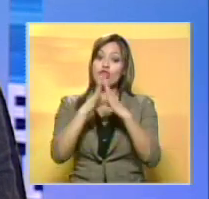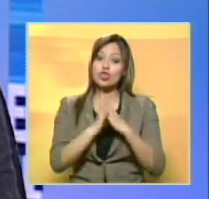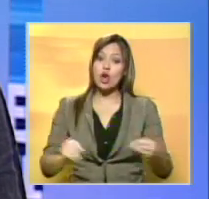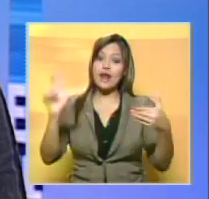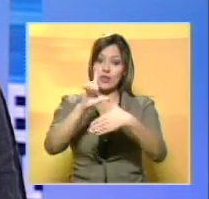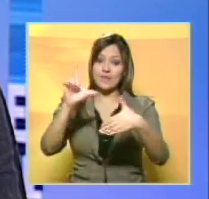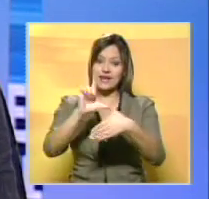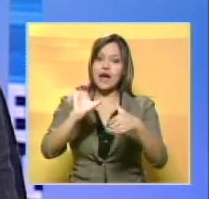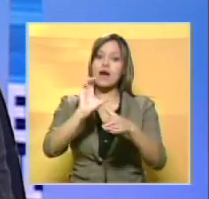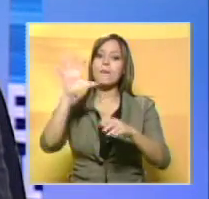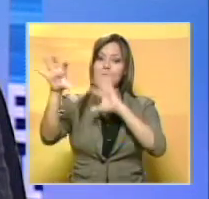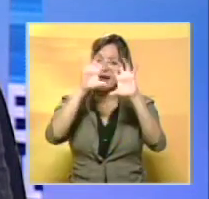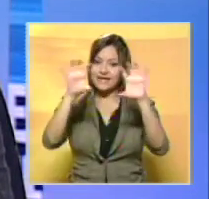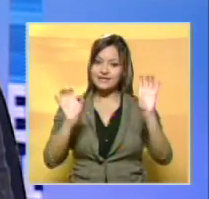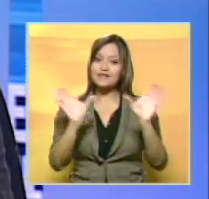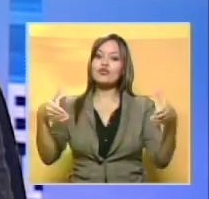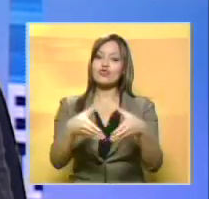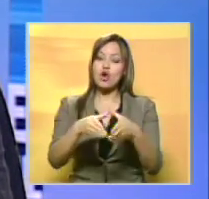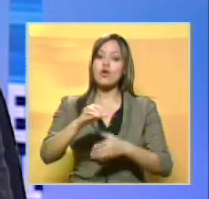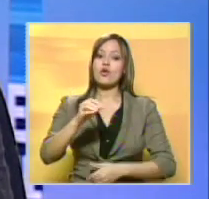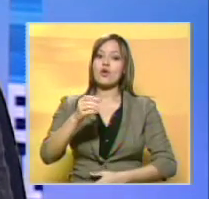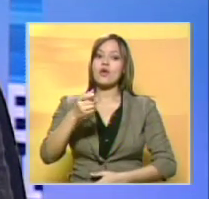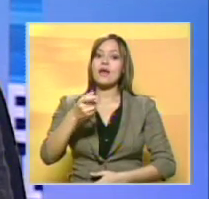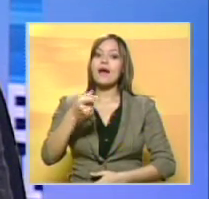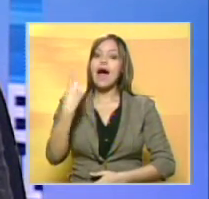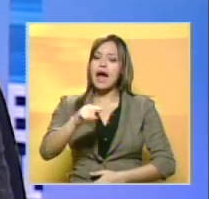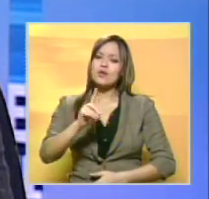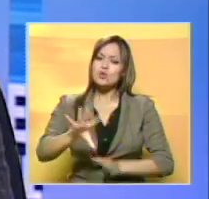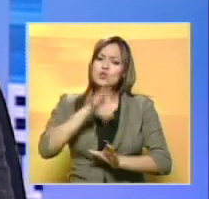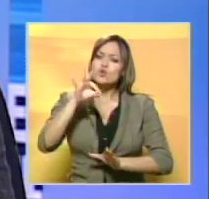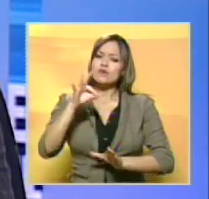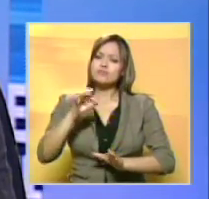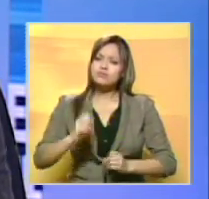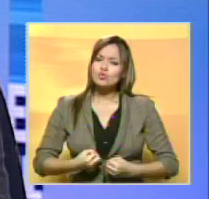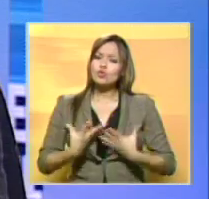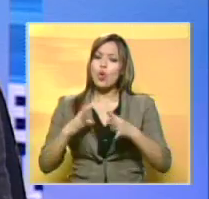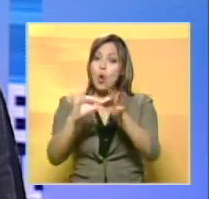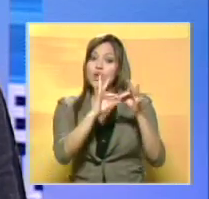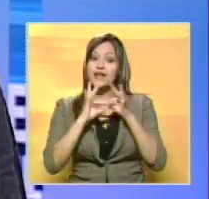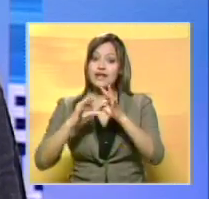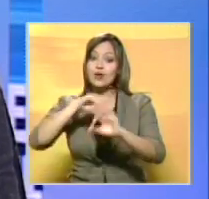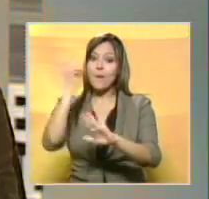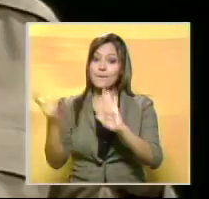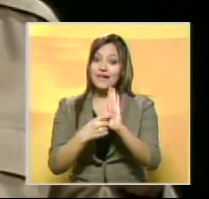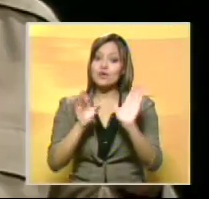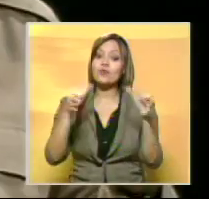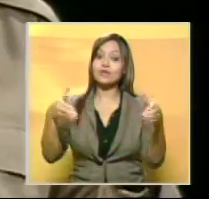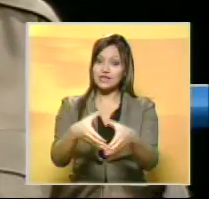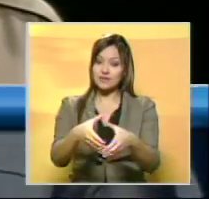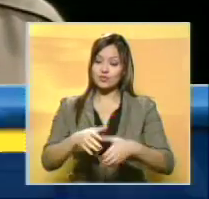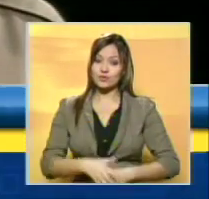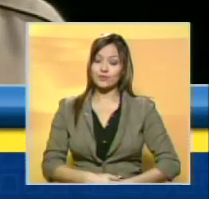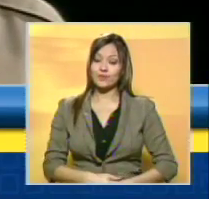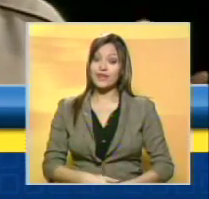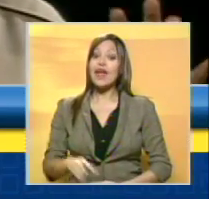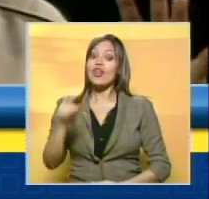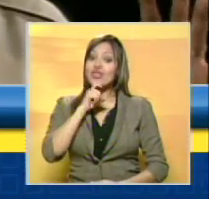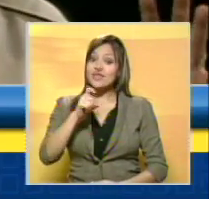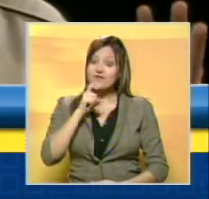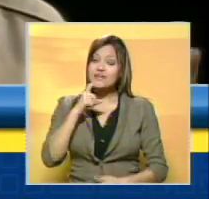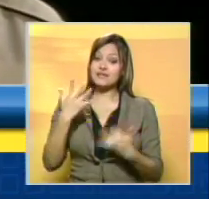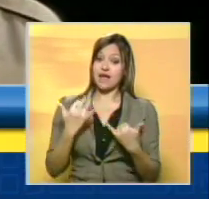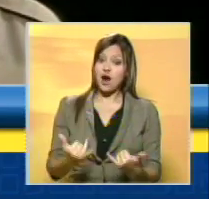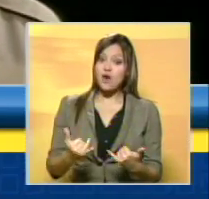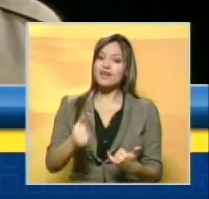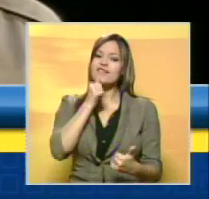Latinoamericanos y Caribeños CELAC, debido al espíritu unitario que marca la capacidad de acción del bloque. Es difícil